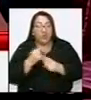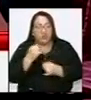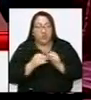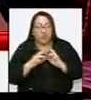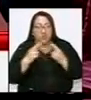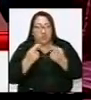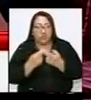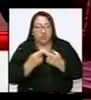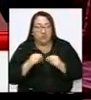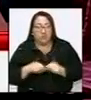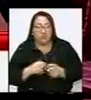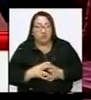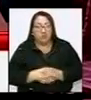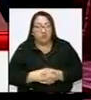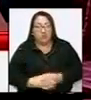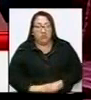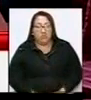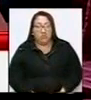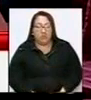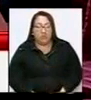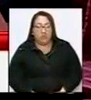terminada esta presente sesión.